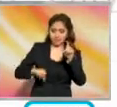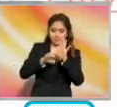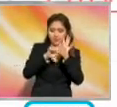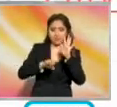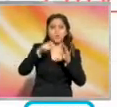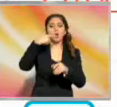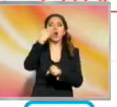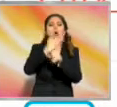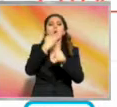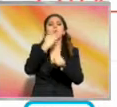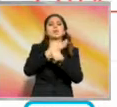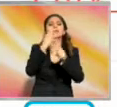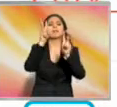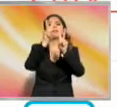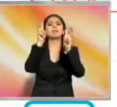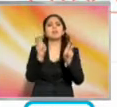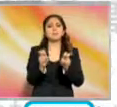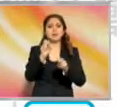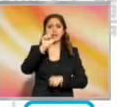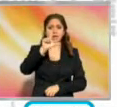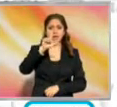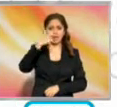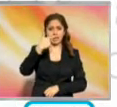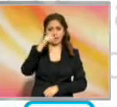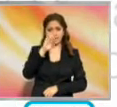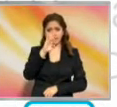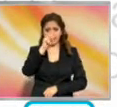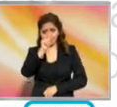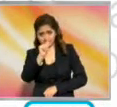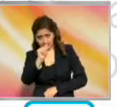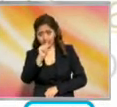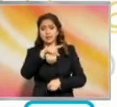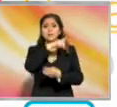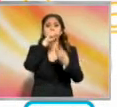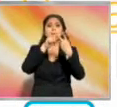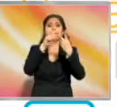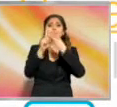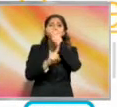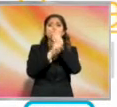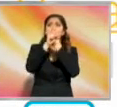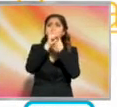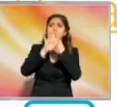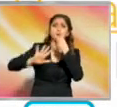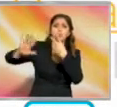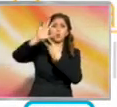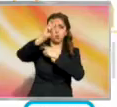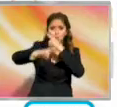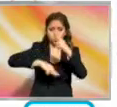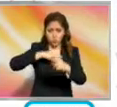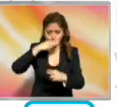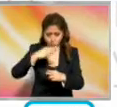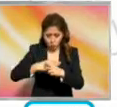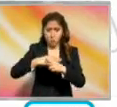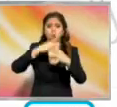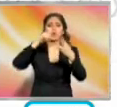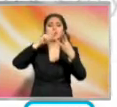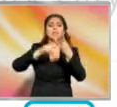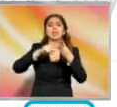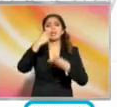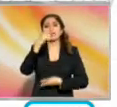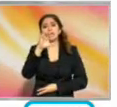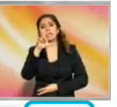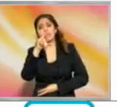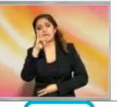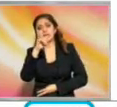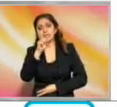ejemplo, hablamos sobre LGBT, sobre problemáticas mundiales, sobre la crisis, digamos,